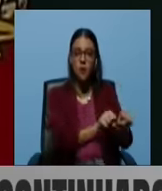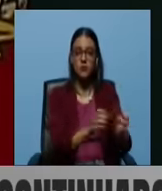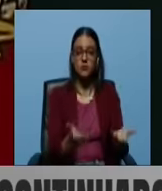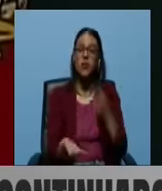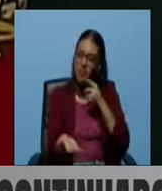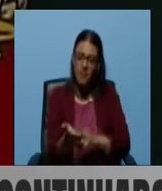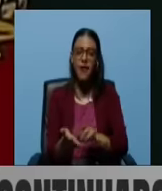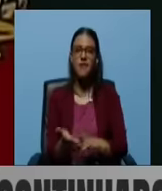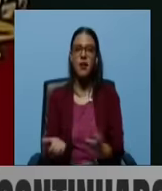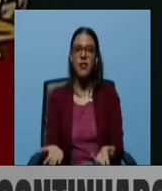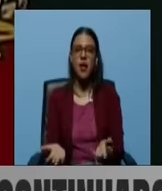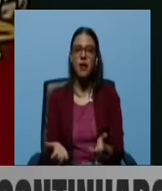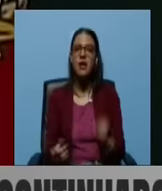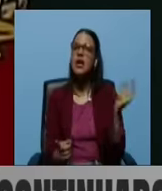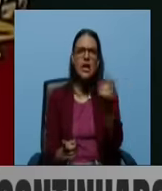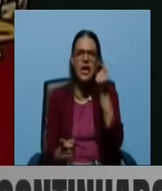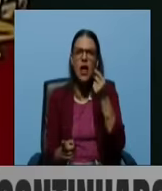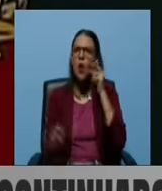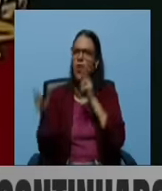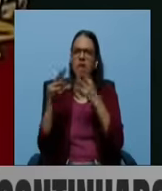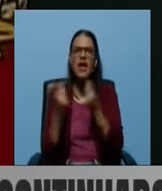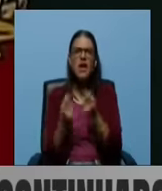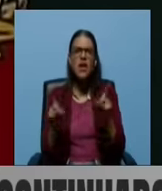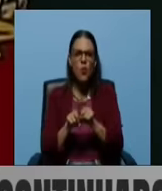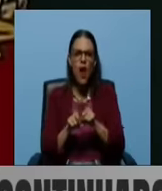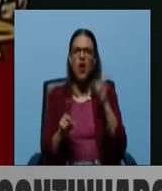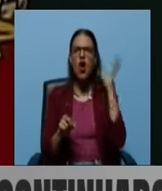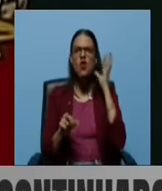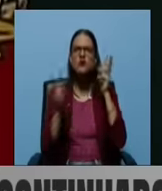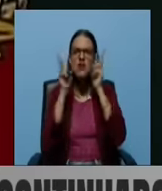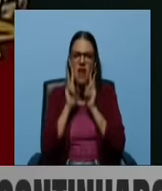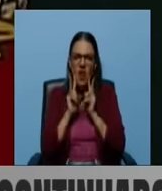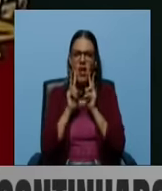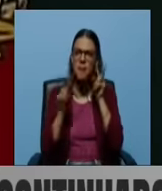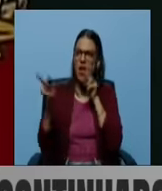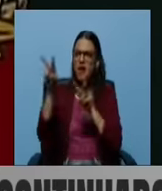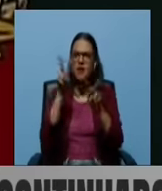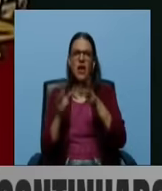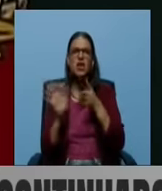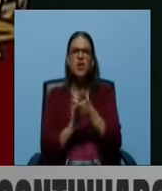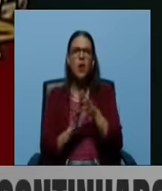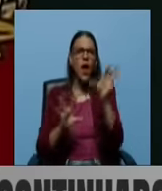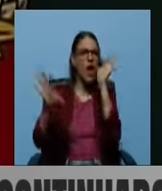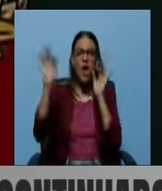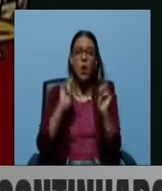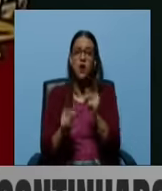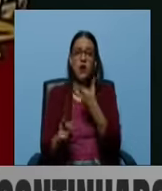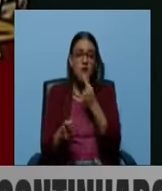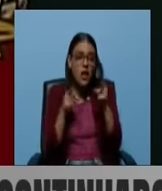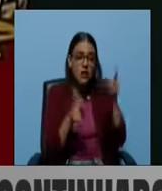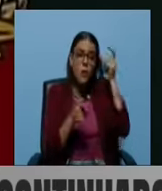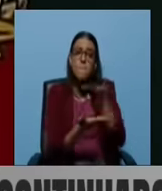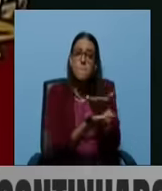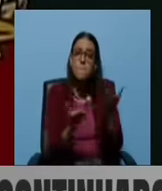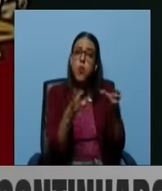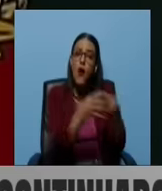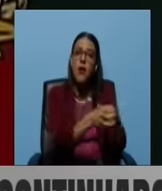Y nadie de clara conciencia debería tener ahí que escoger.